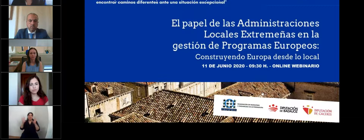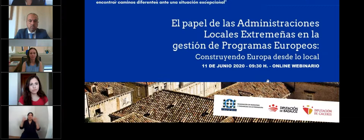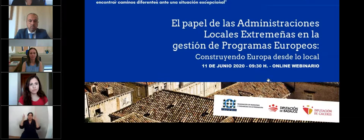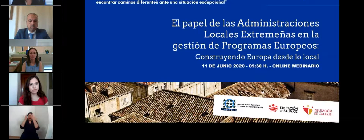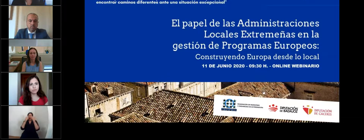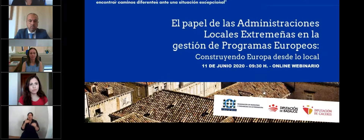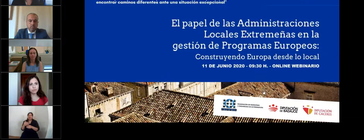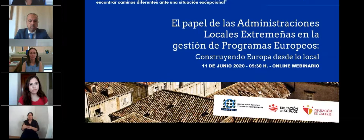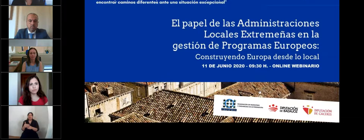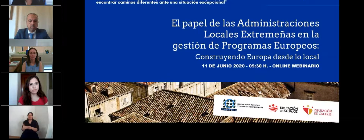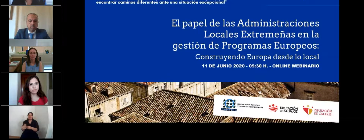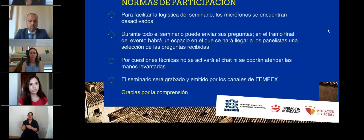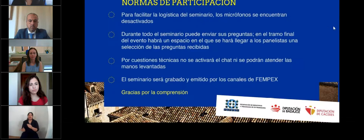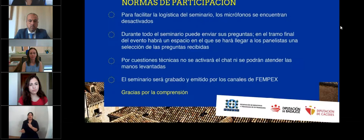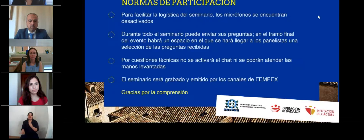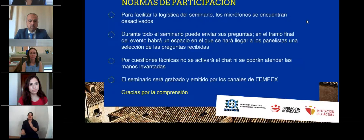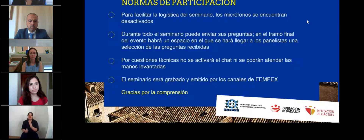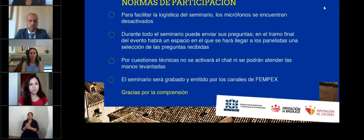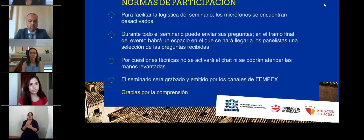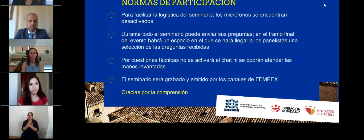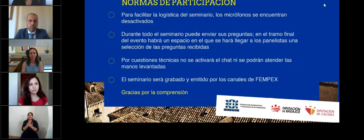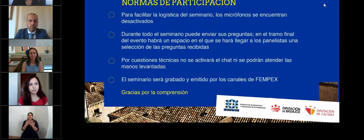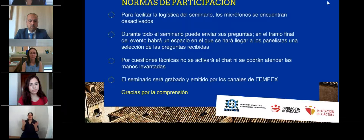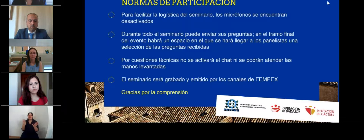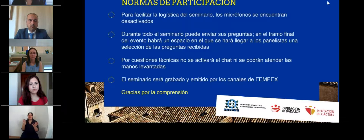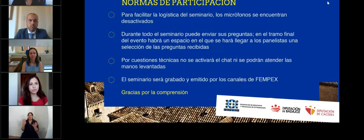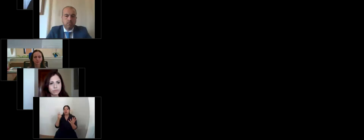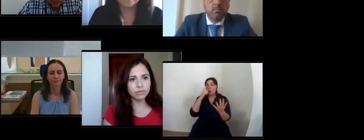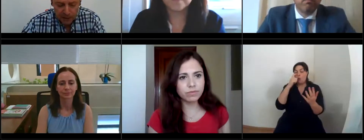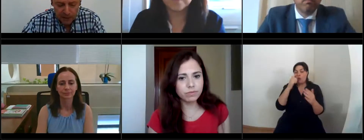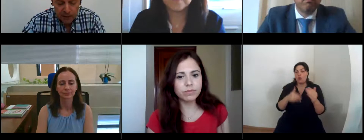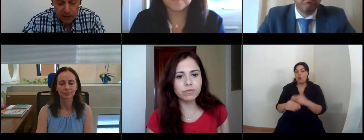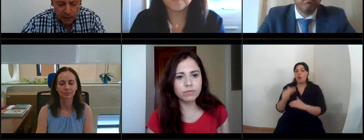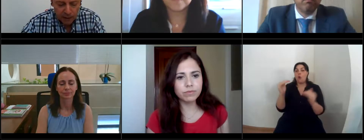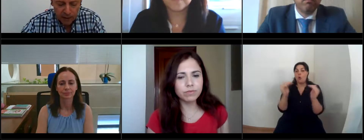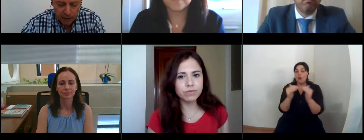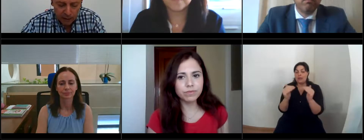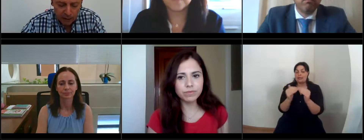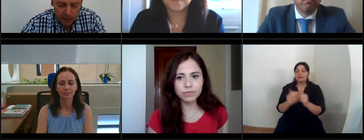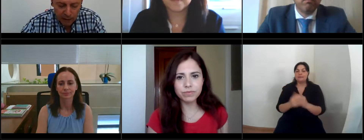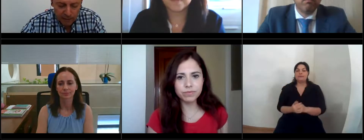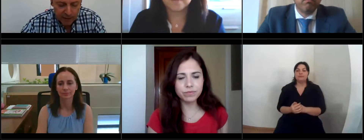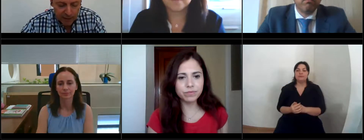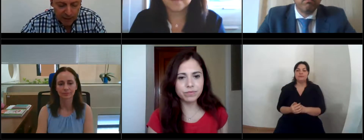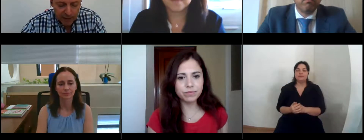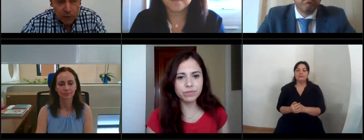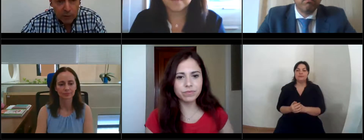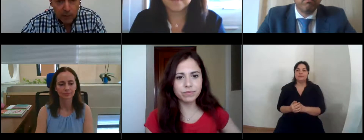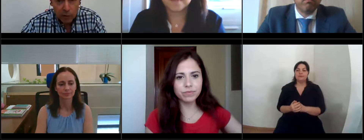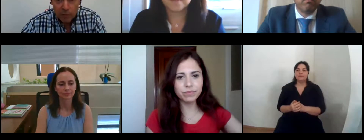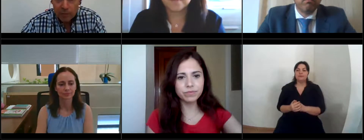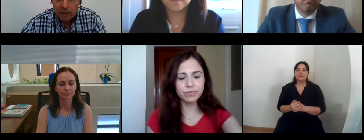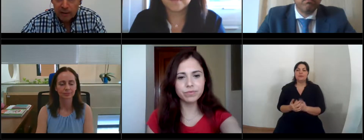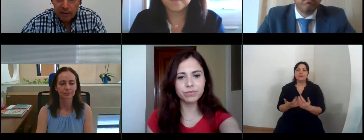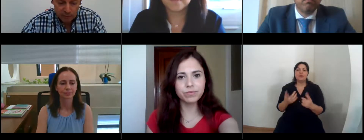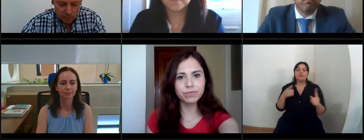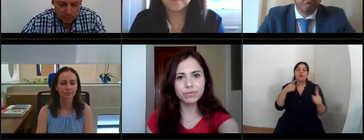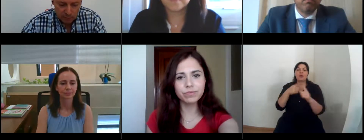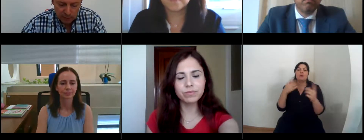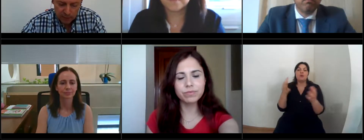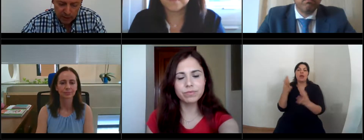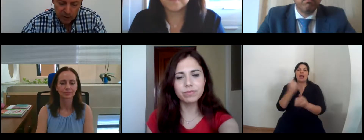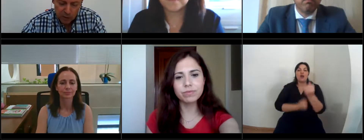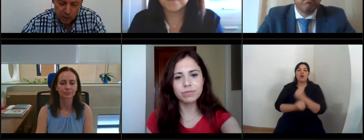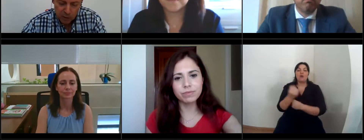es el 18 de junio, o sea, el próximo jueves, y que tratará sobre economía